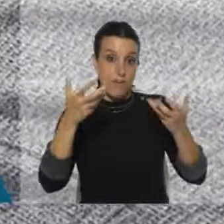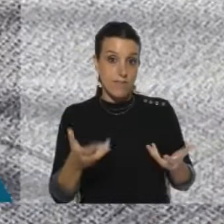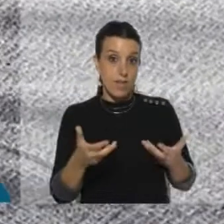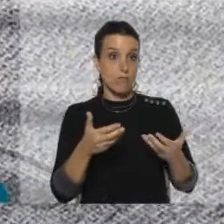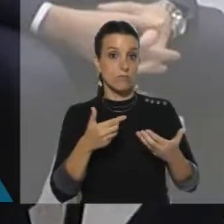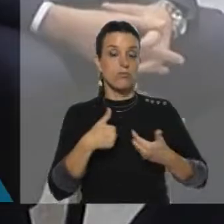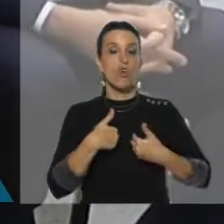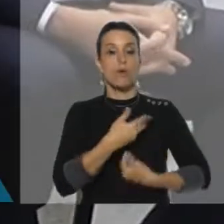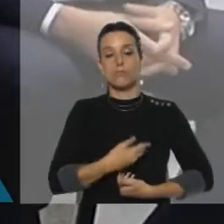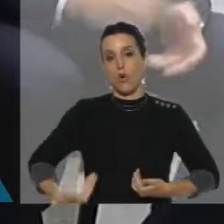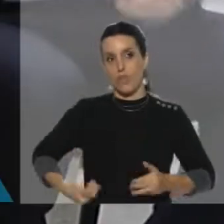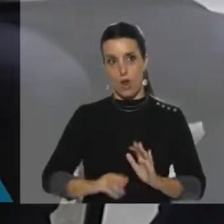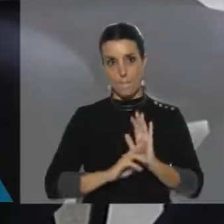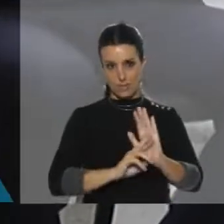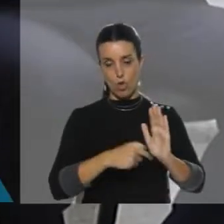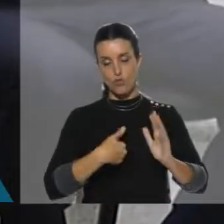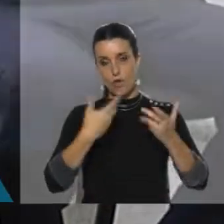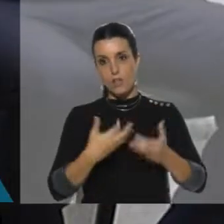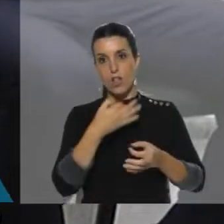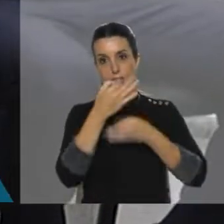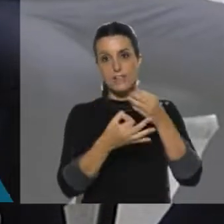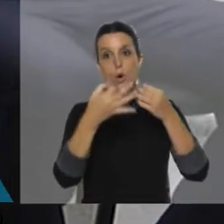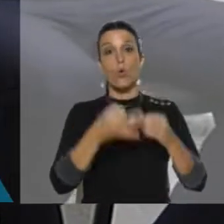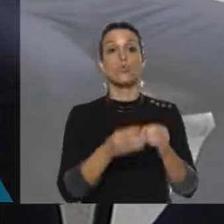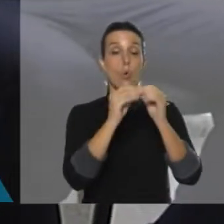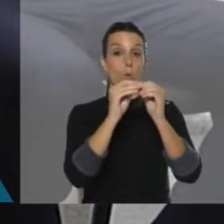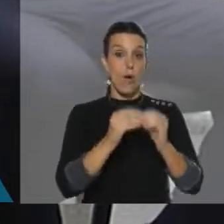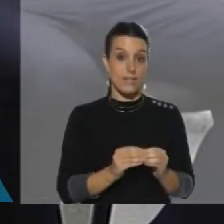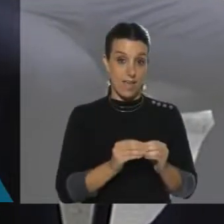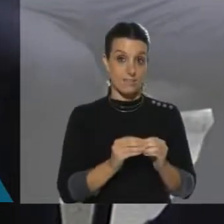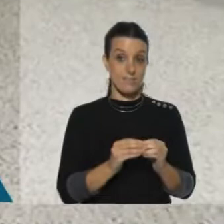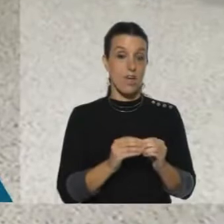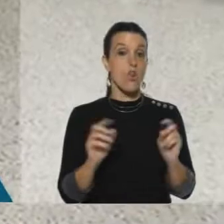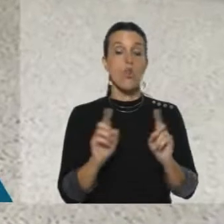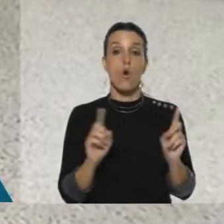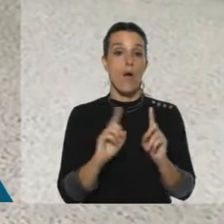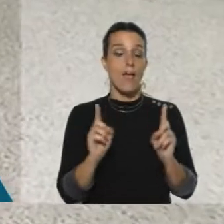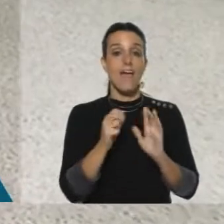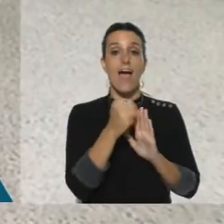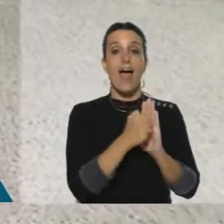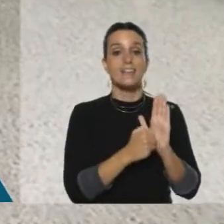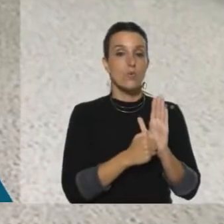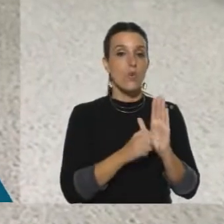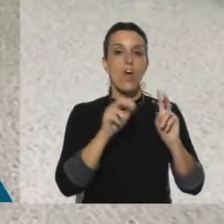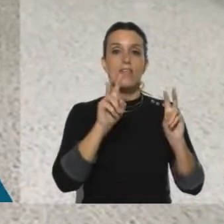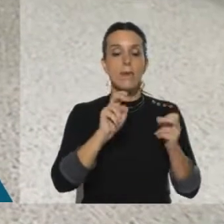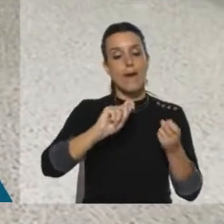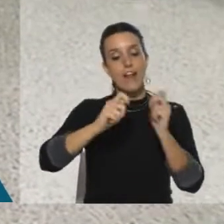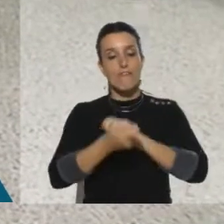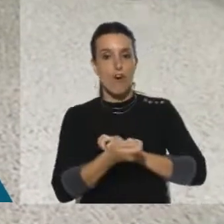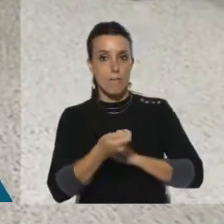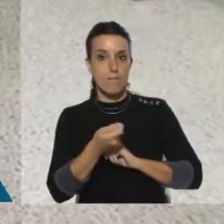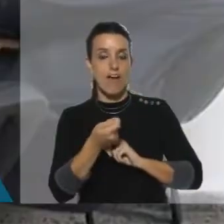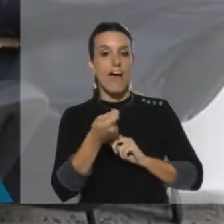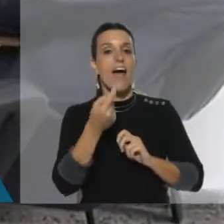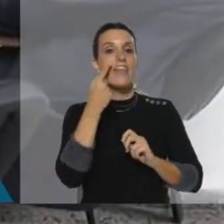representación del gobierno es que si bien en esta rendición de cuentas en los artículos referidos a la reforma de la carrera